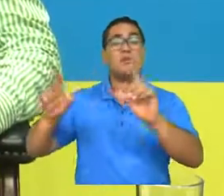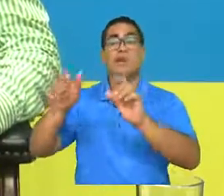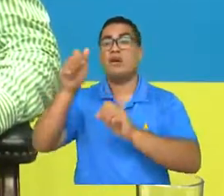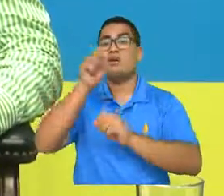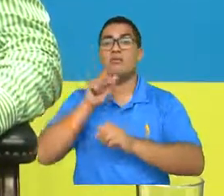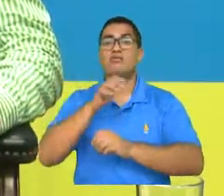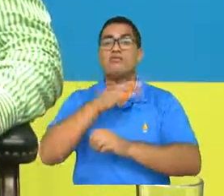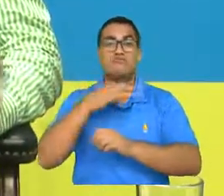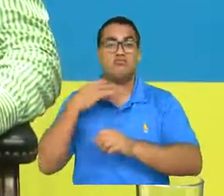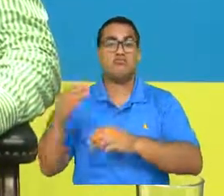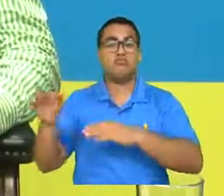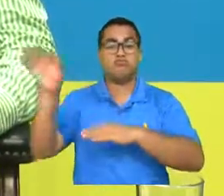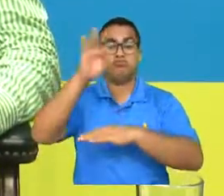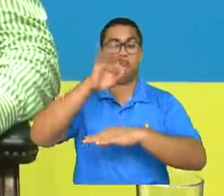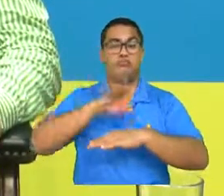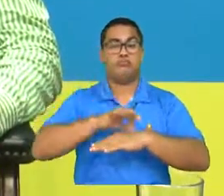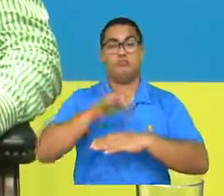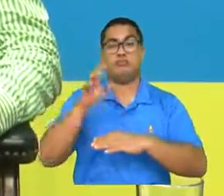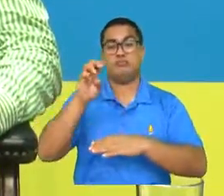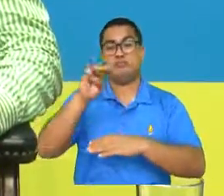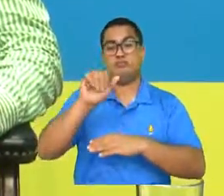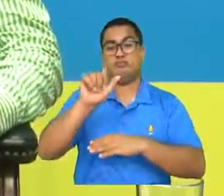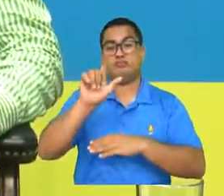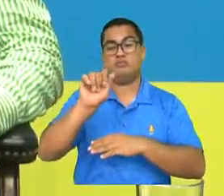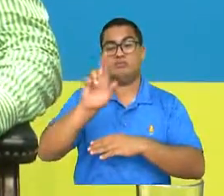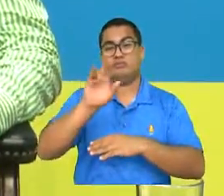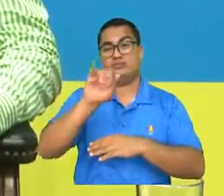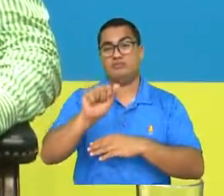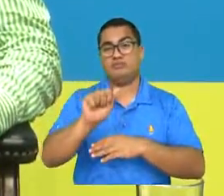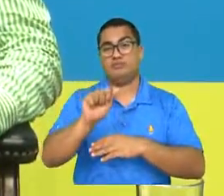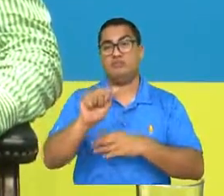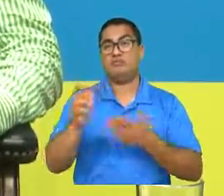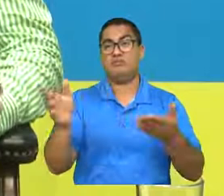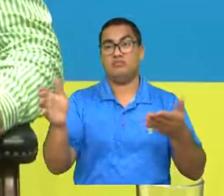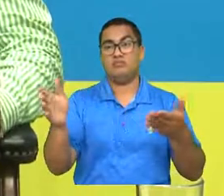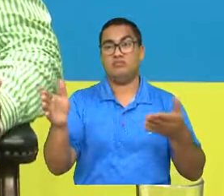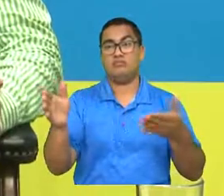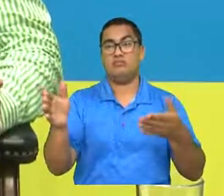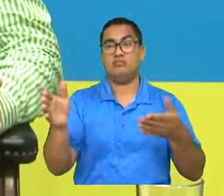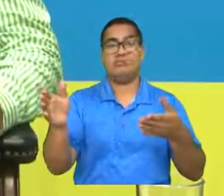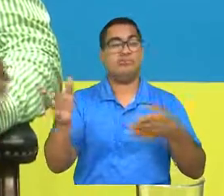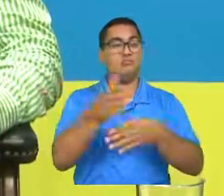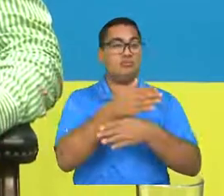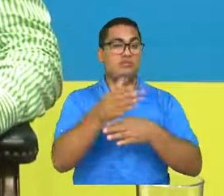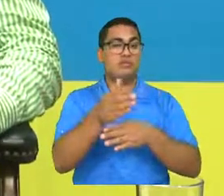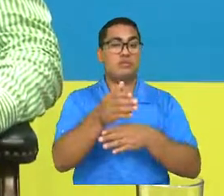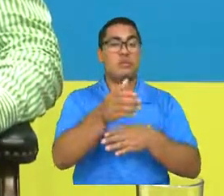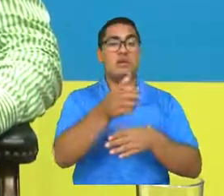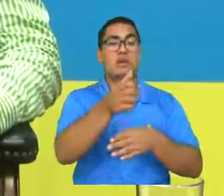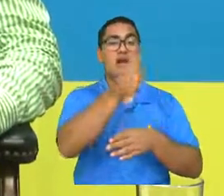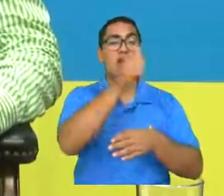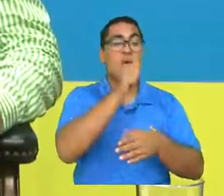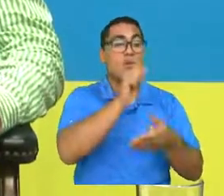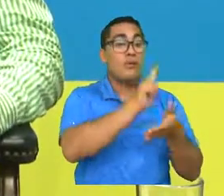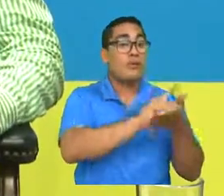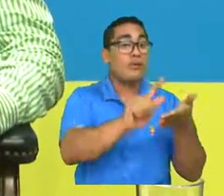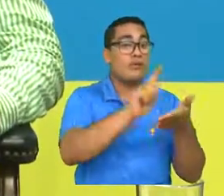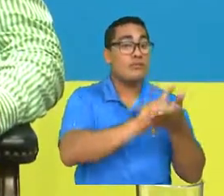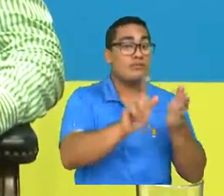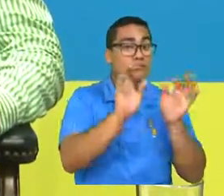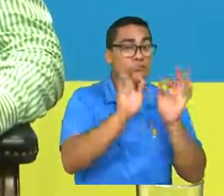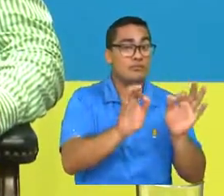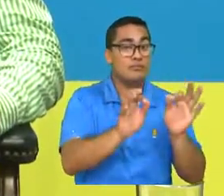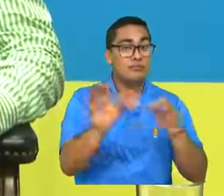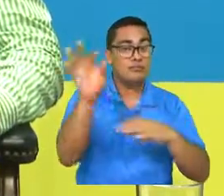de malaria y el mosquito transmisor del dengue. El de la malaria vive en agua estancada, en agua sucia, y